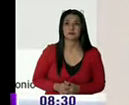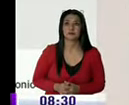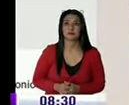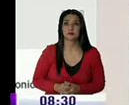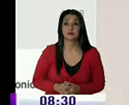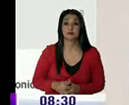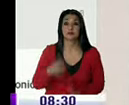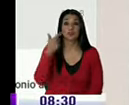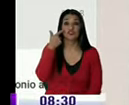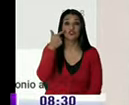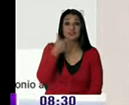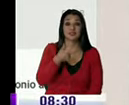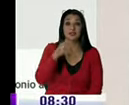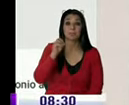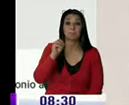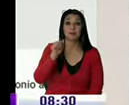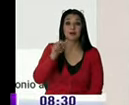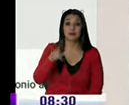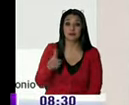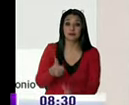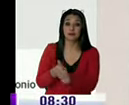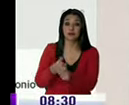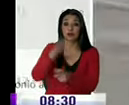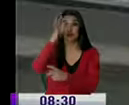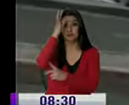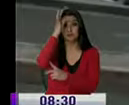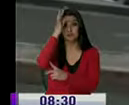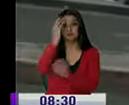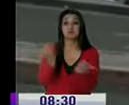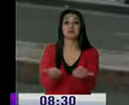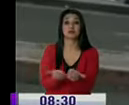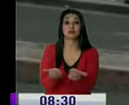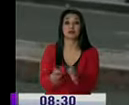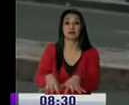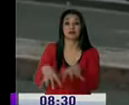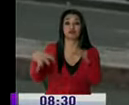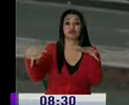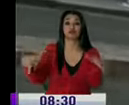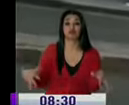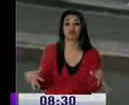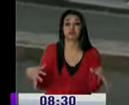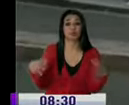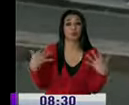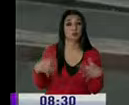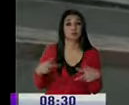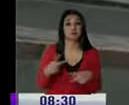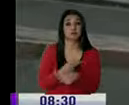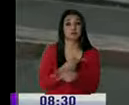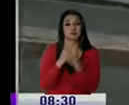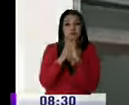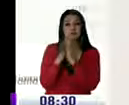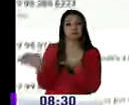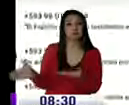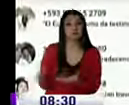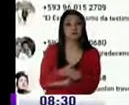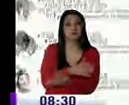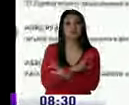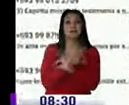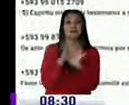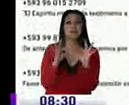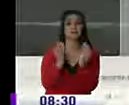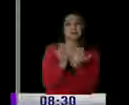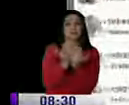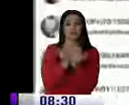Marianas, a 10 pasos del hospital está así la basura, poco de infección. Por favor, recolección de basura,